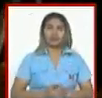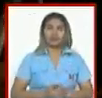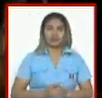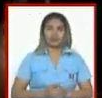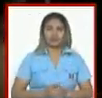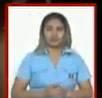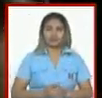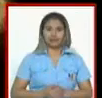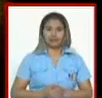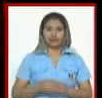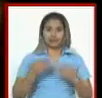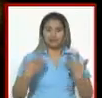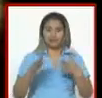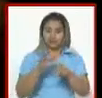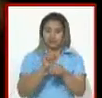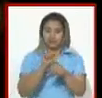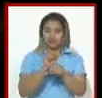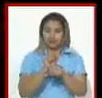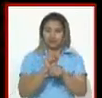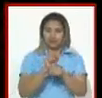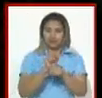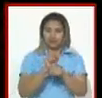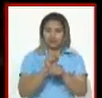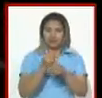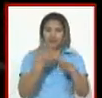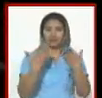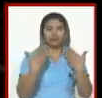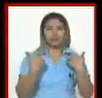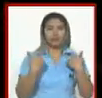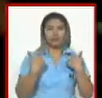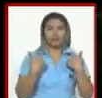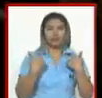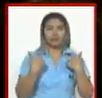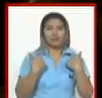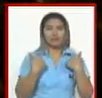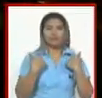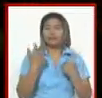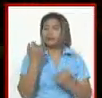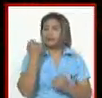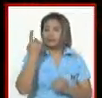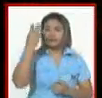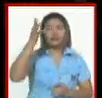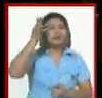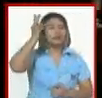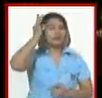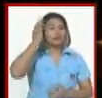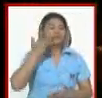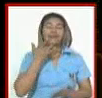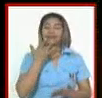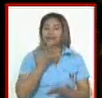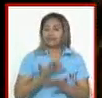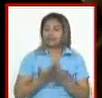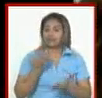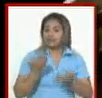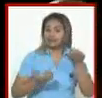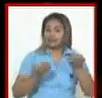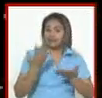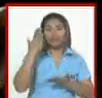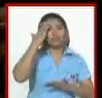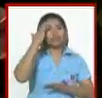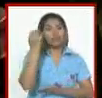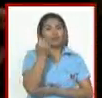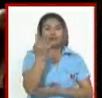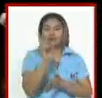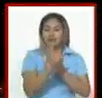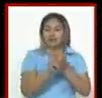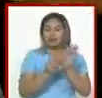este trabajo del que tiene que tomar en cuenta el fiscal que va a valorar esa situación porque